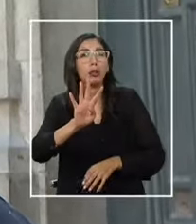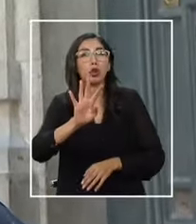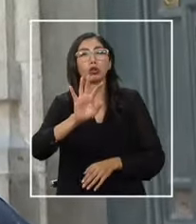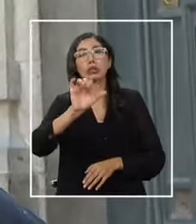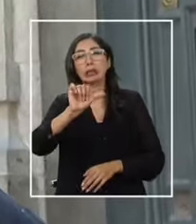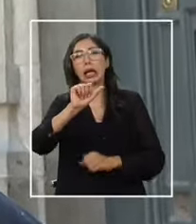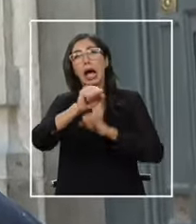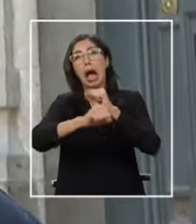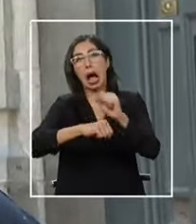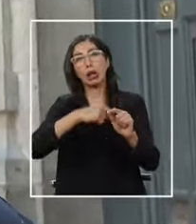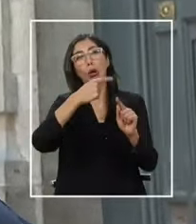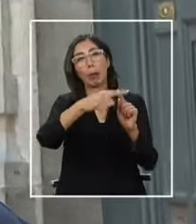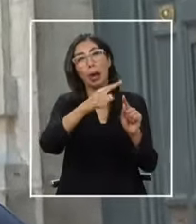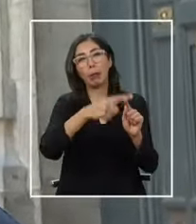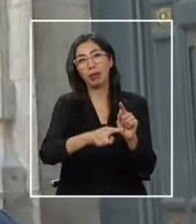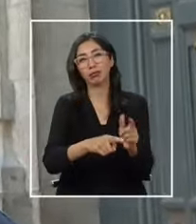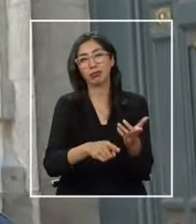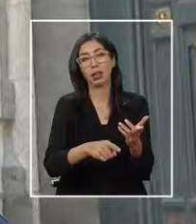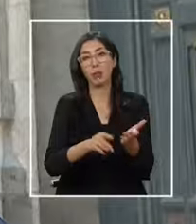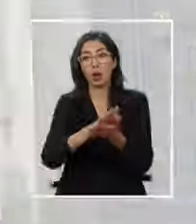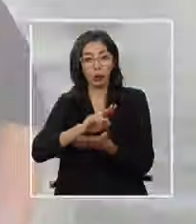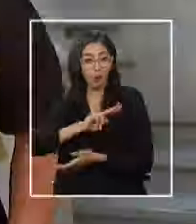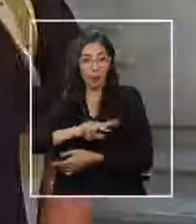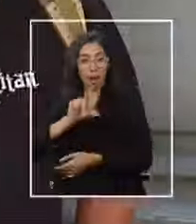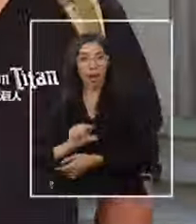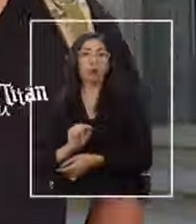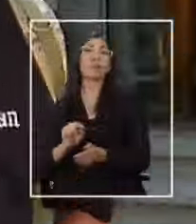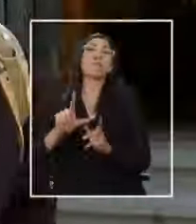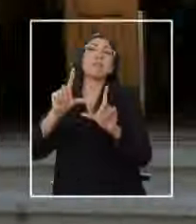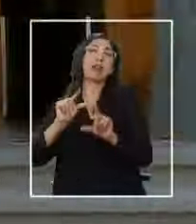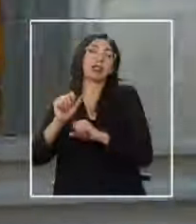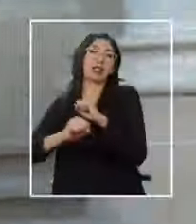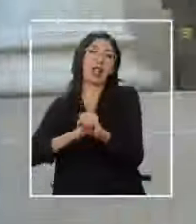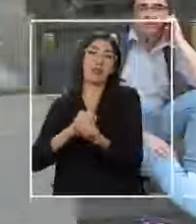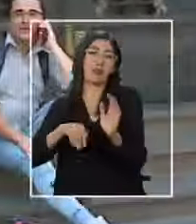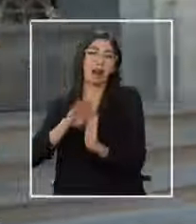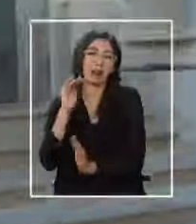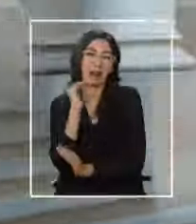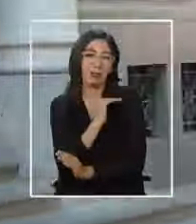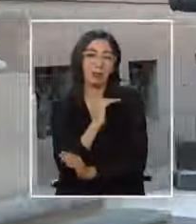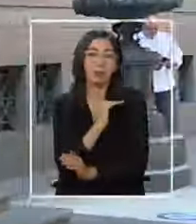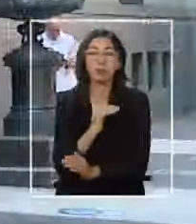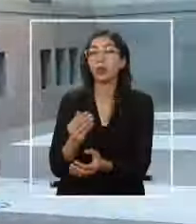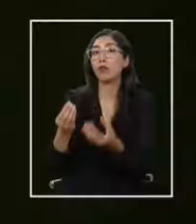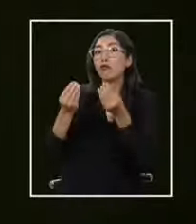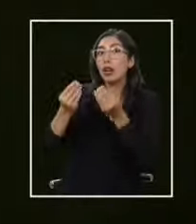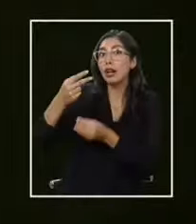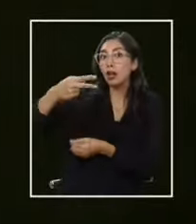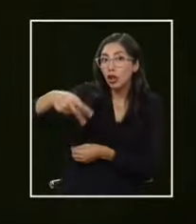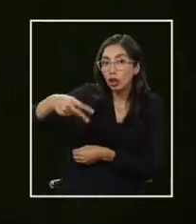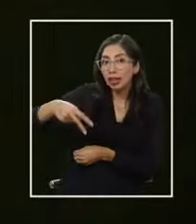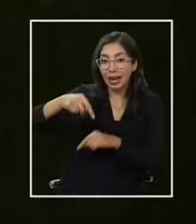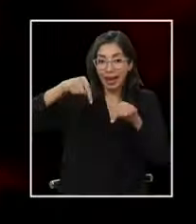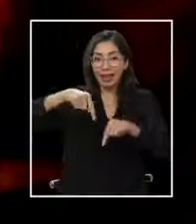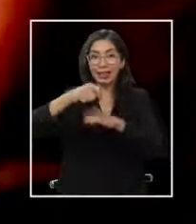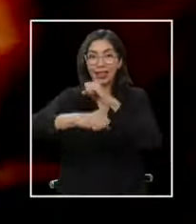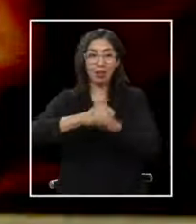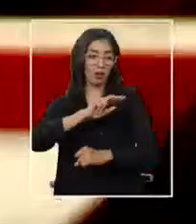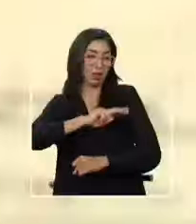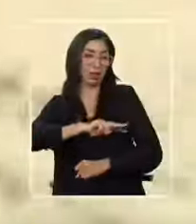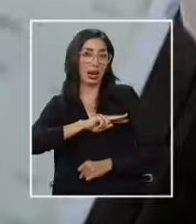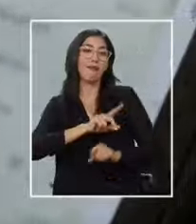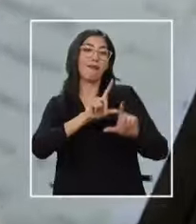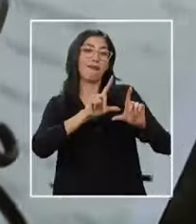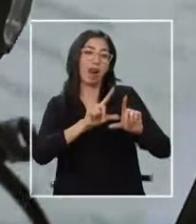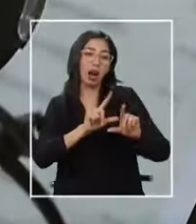las tasas podría obtenerlo más rápido, salir más rápido de él. La buena noticia para Marcos es que la tasa de interés seguirá bajando este año, aunque a un